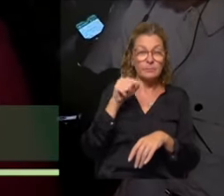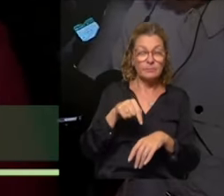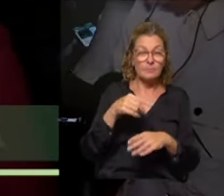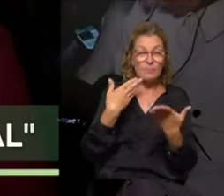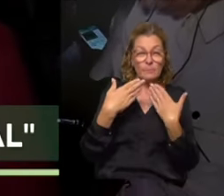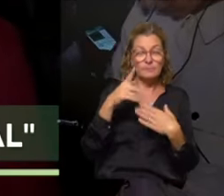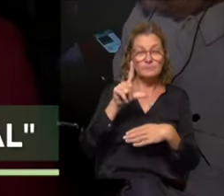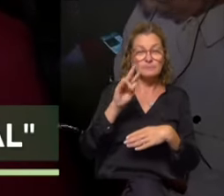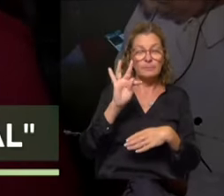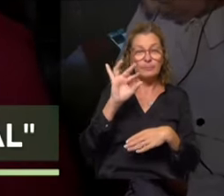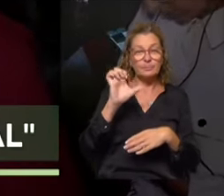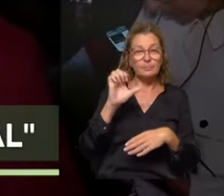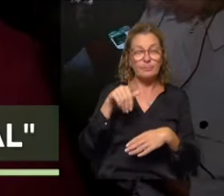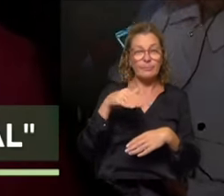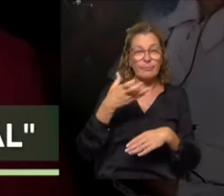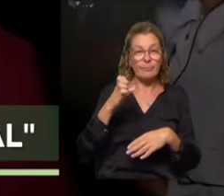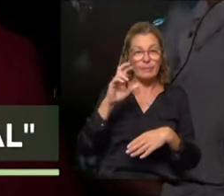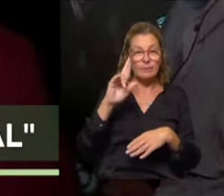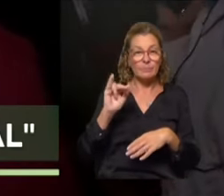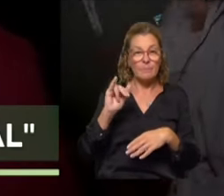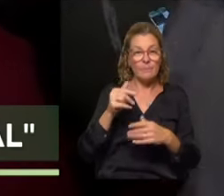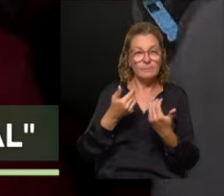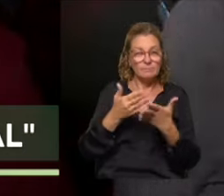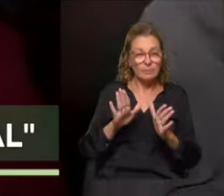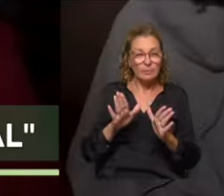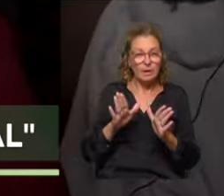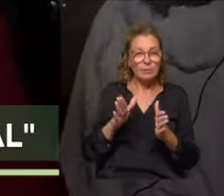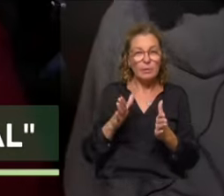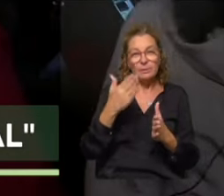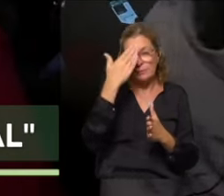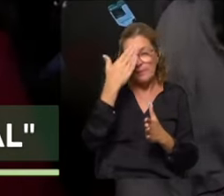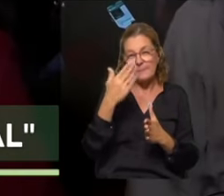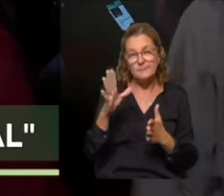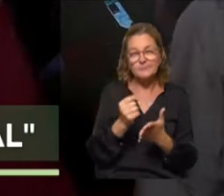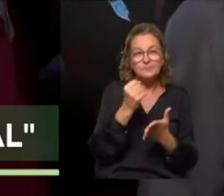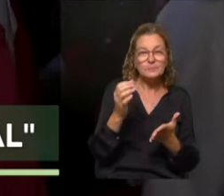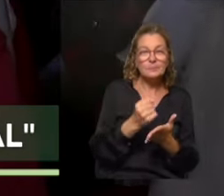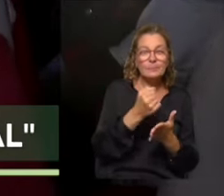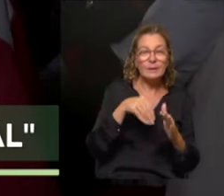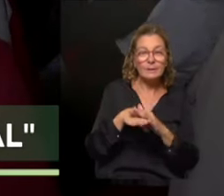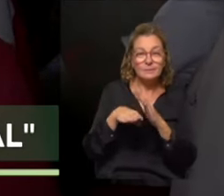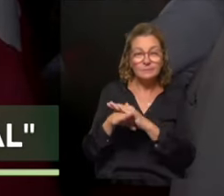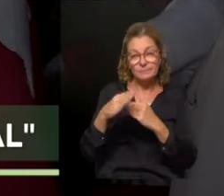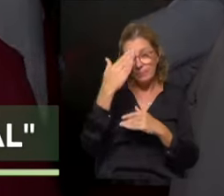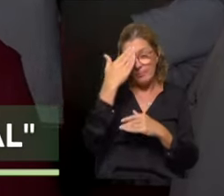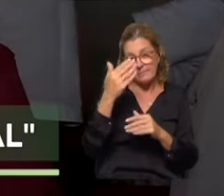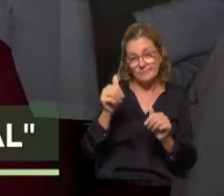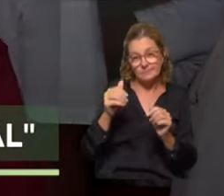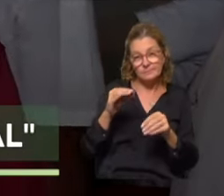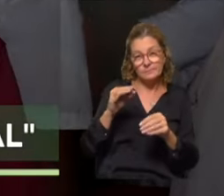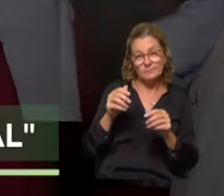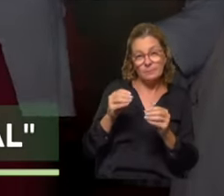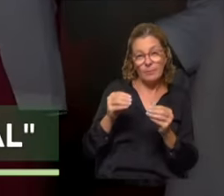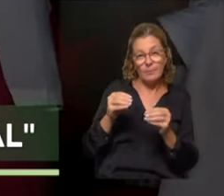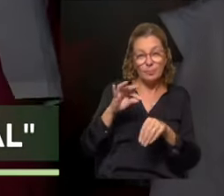Cristina Lutenberg porque estaba creando lo que es el espacio abierto Frente Amplista para conseguir ingresar al Frente Amplio. La compañera me estaba